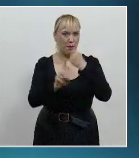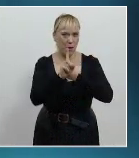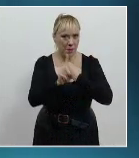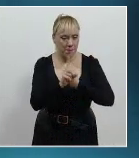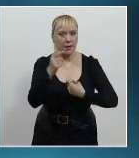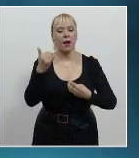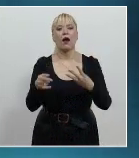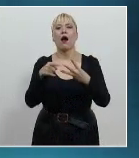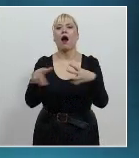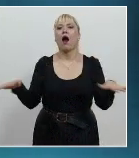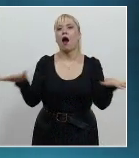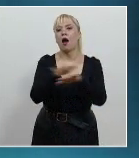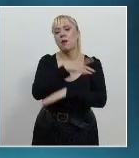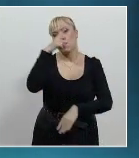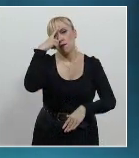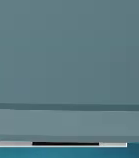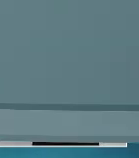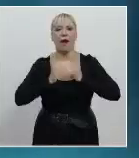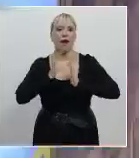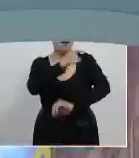de elementos de la Guardia Nacional.